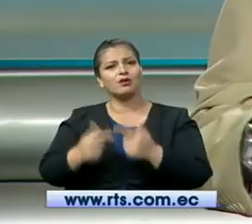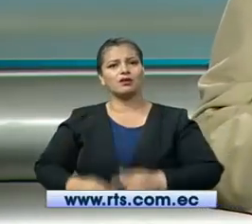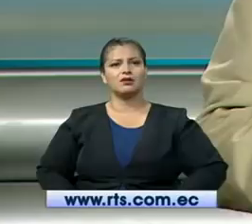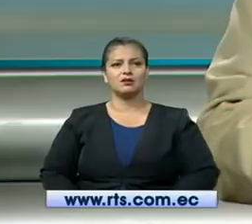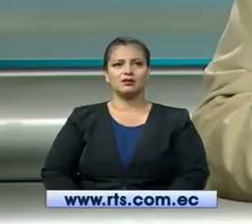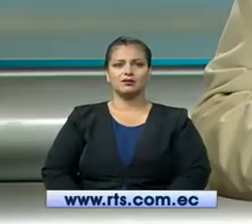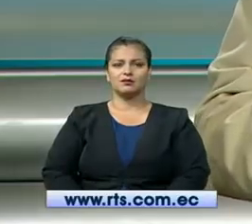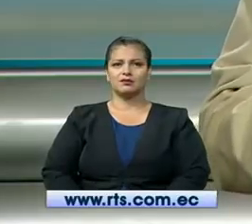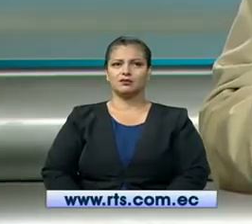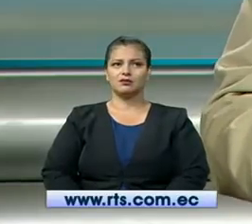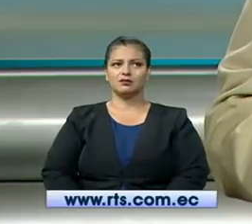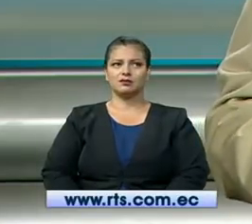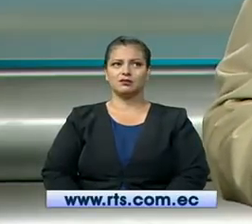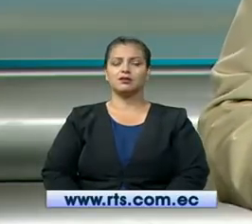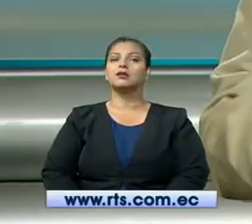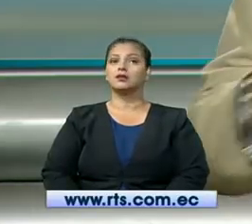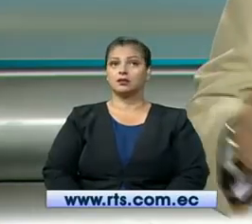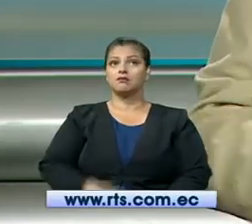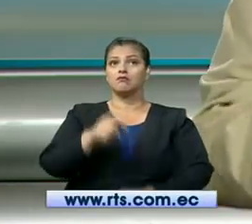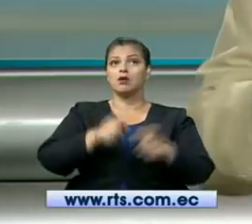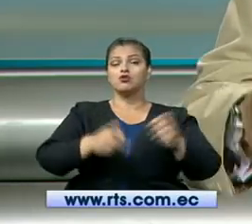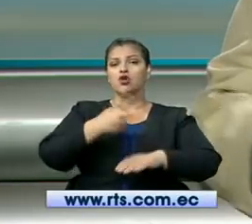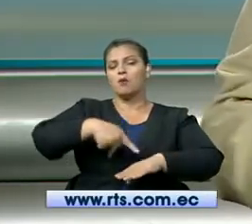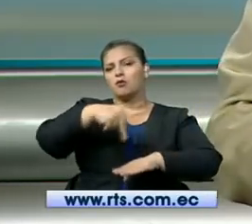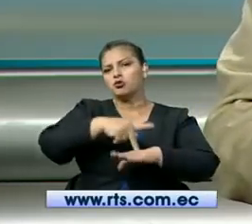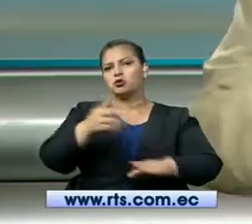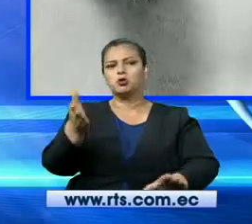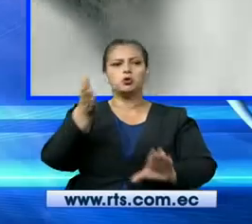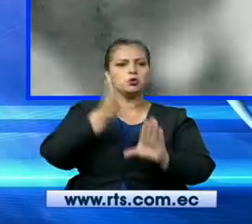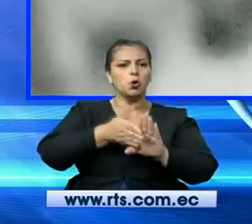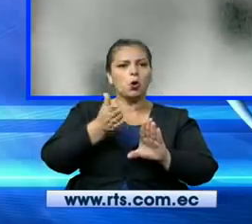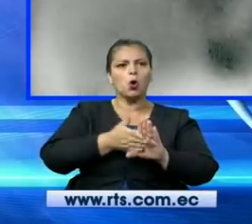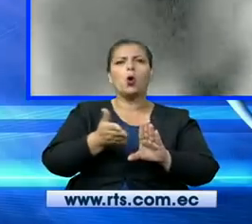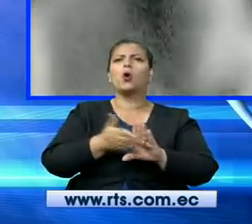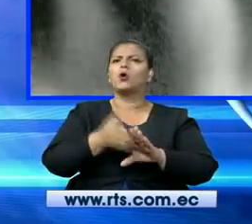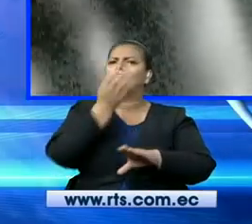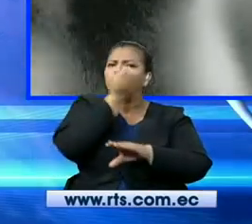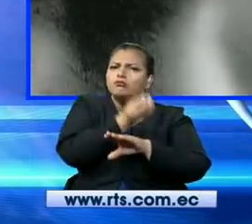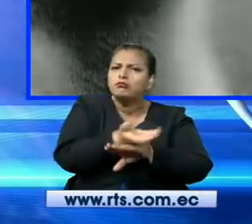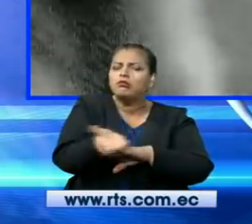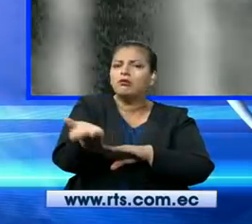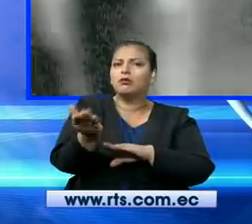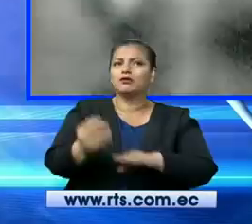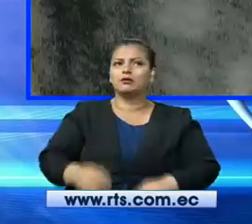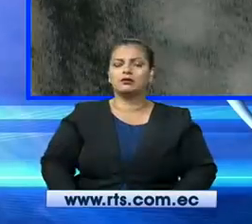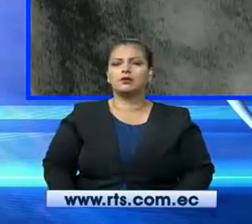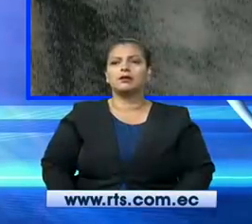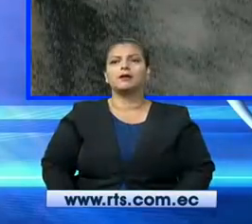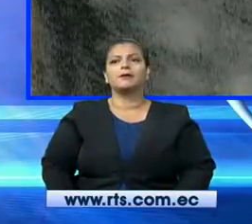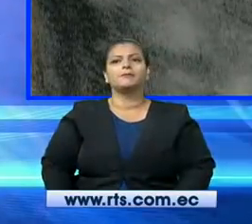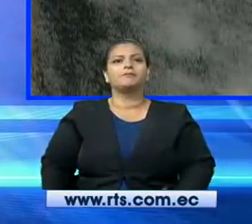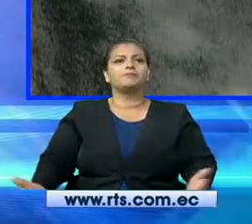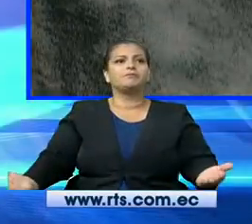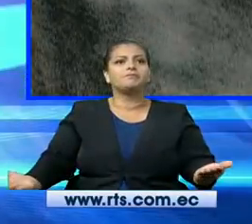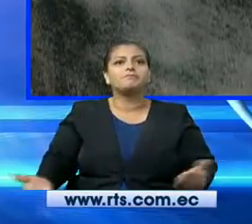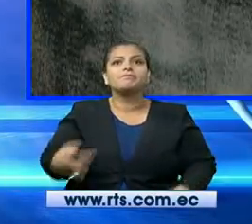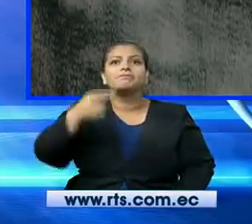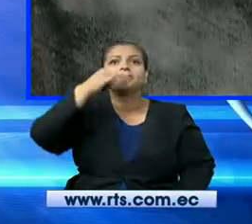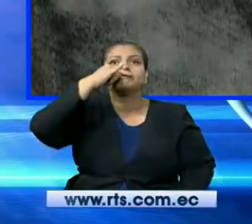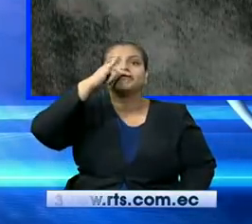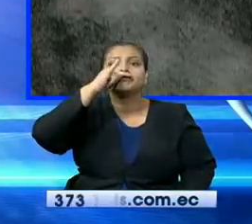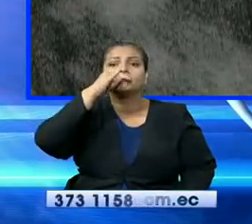diciendo las personas entendidas en las materias psicólogos psiquiatras conocedores del tema el abuso sexual el ataque sexual